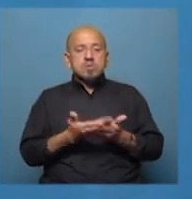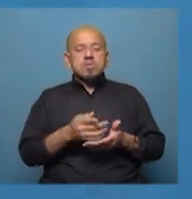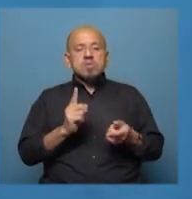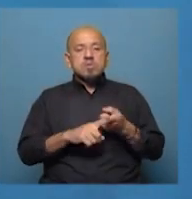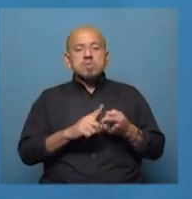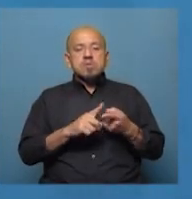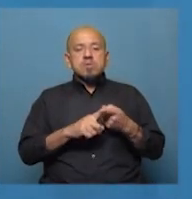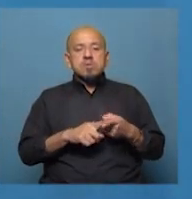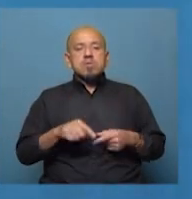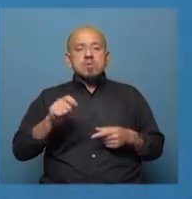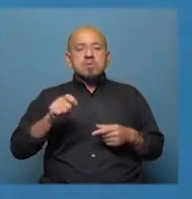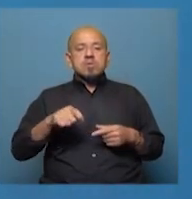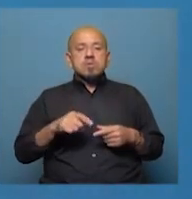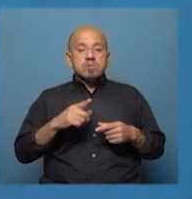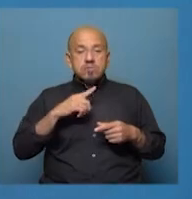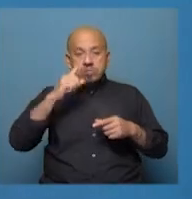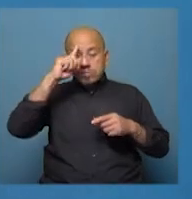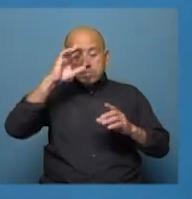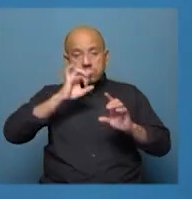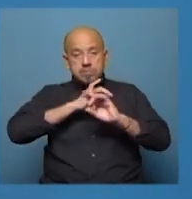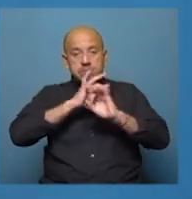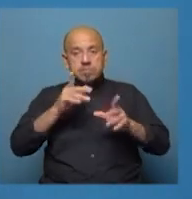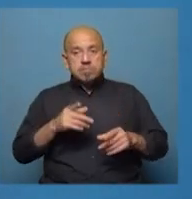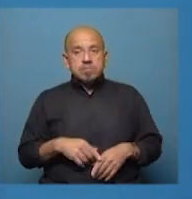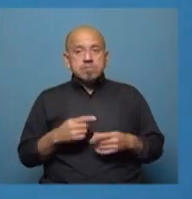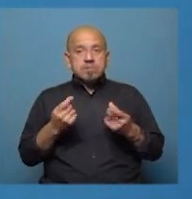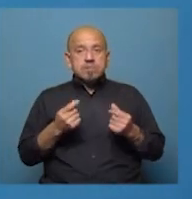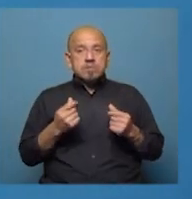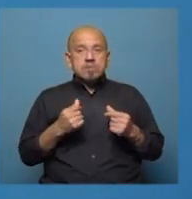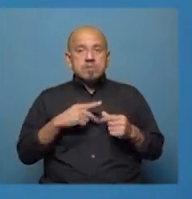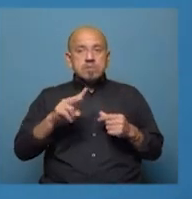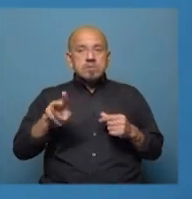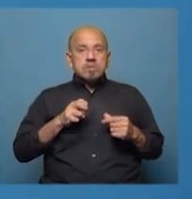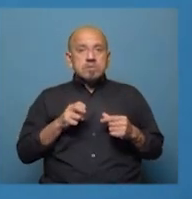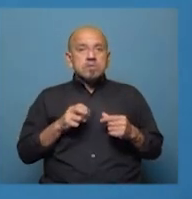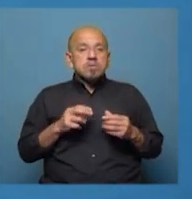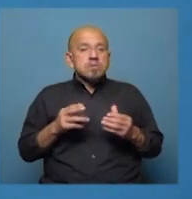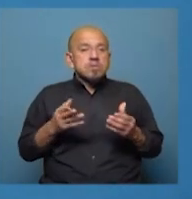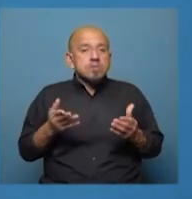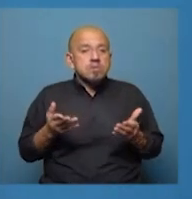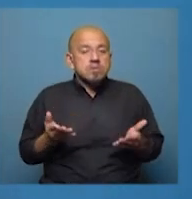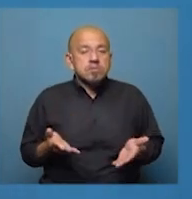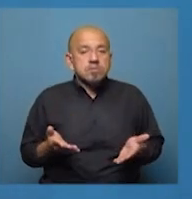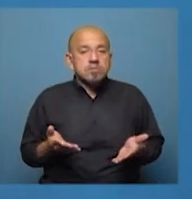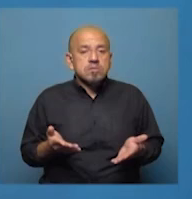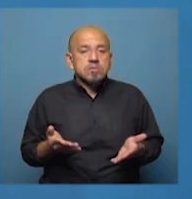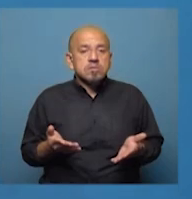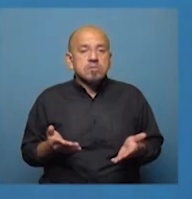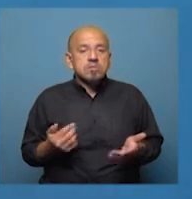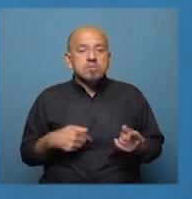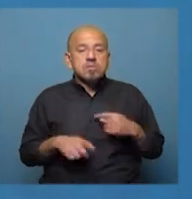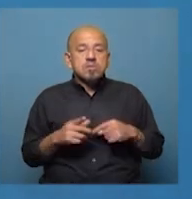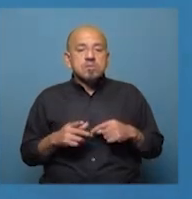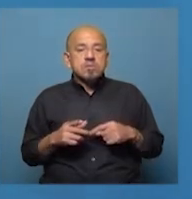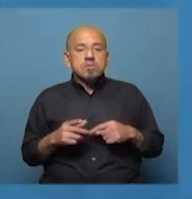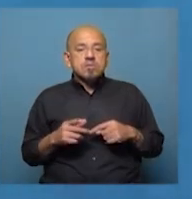homologados por la justicia en donde queda claro los montos que iban a recibir y sin ningún aviso